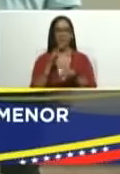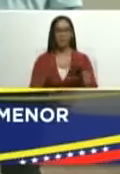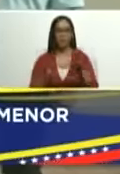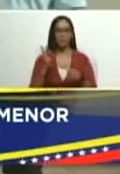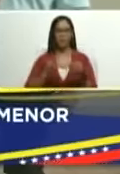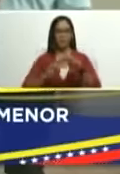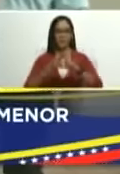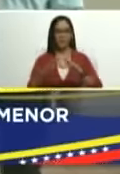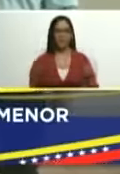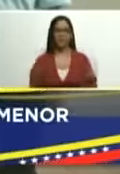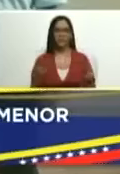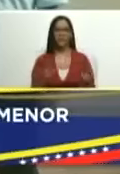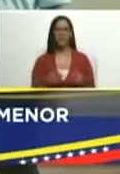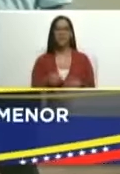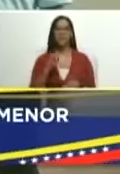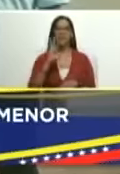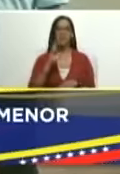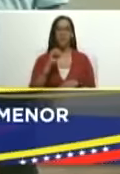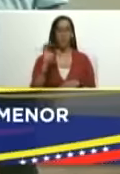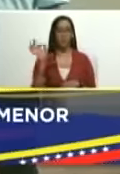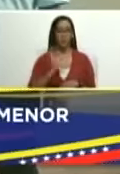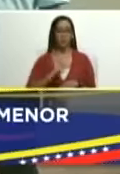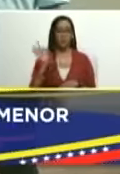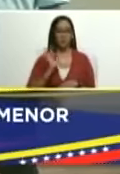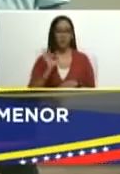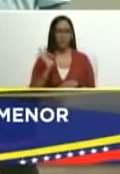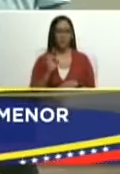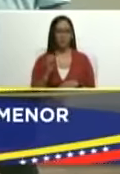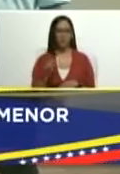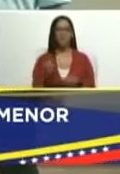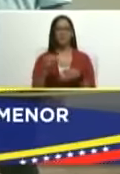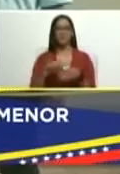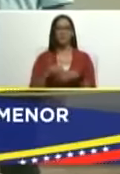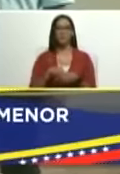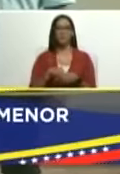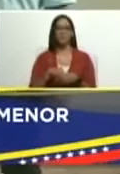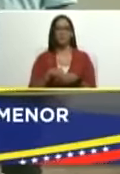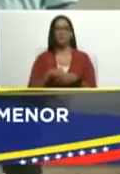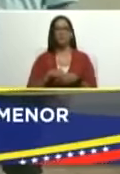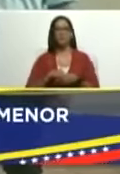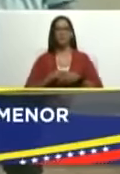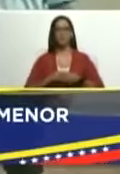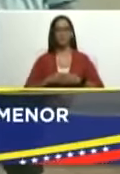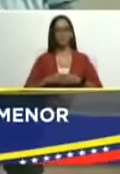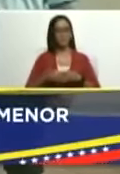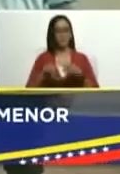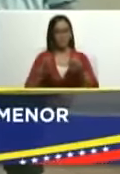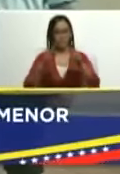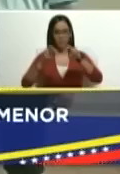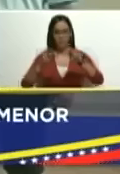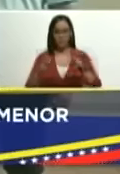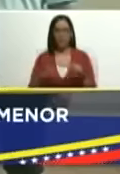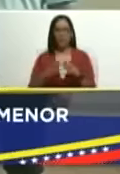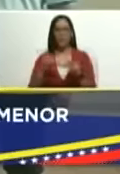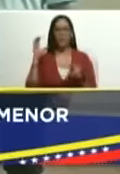y Paz. Ese 50% que ha implicado recorrer todo el país, de norte a sur, de este a